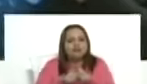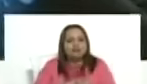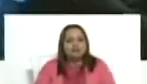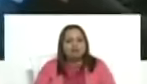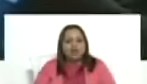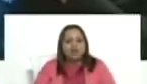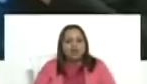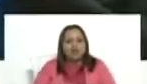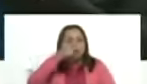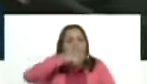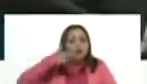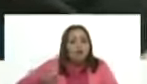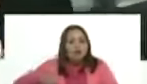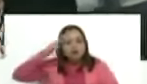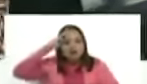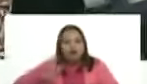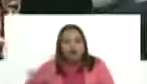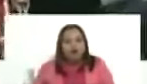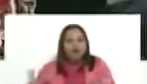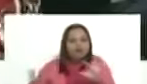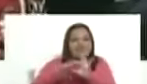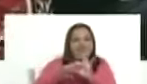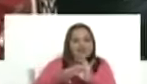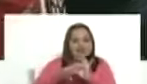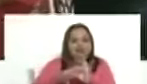Pueblo y Fuerza Armada unidos.